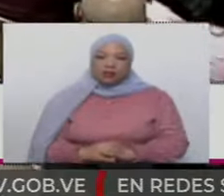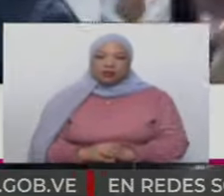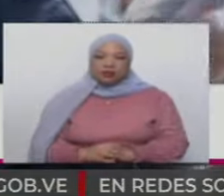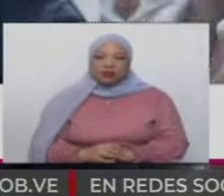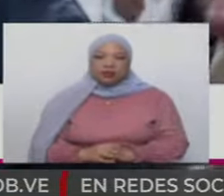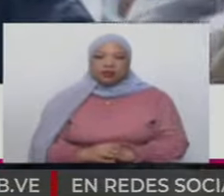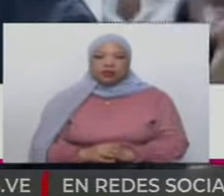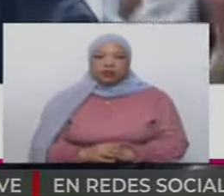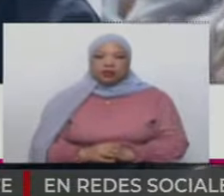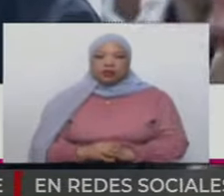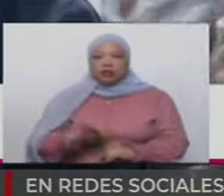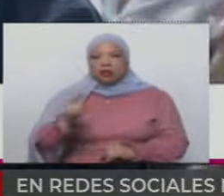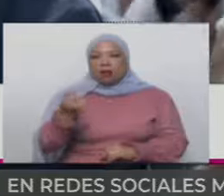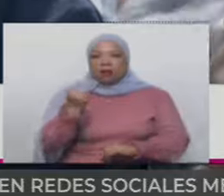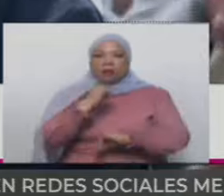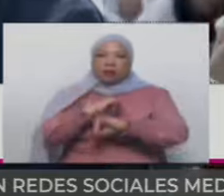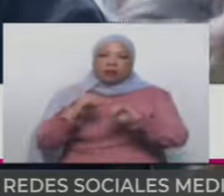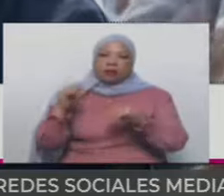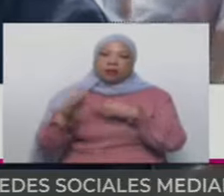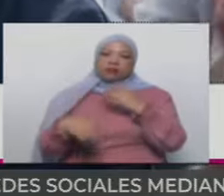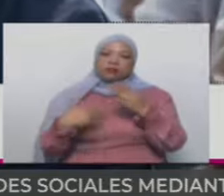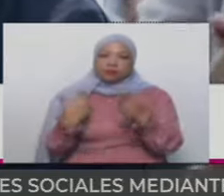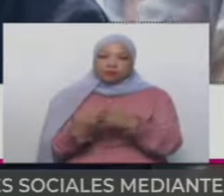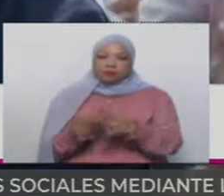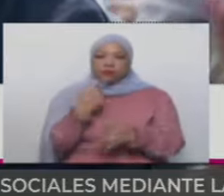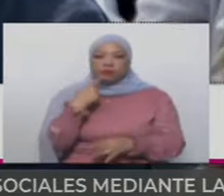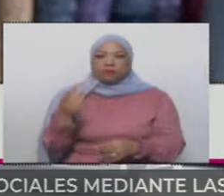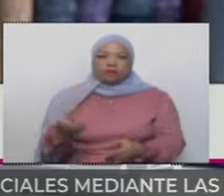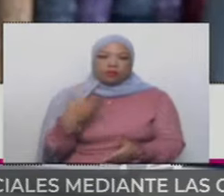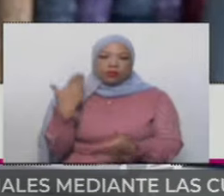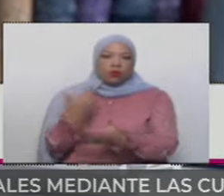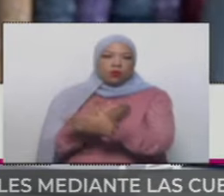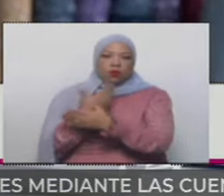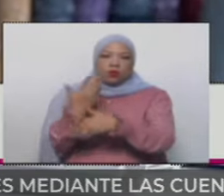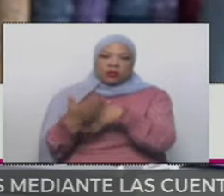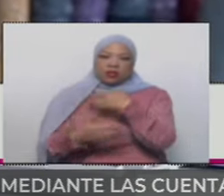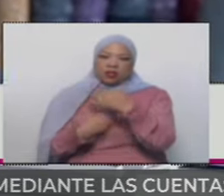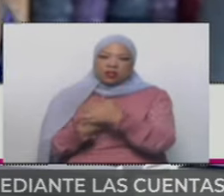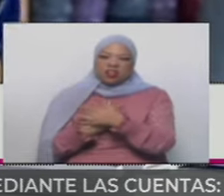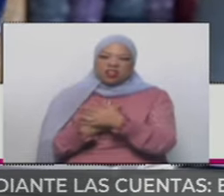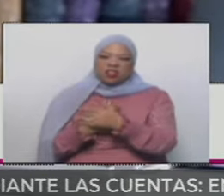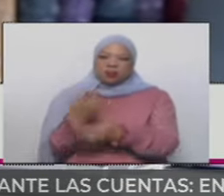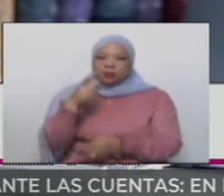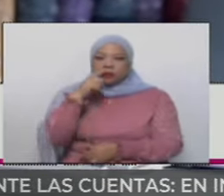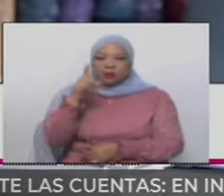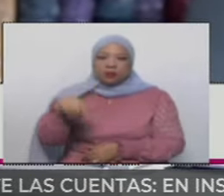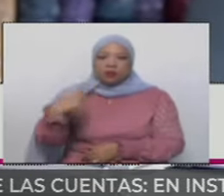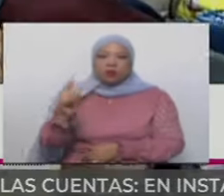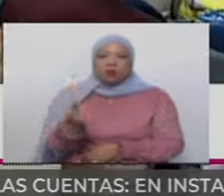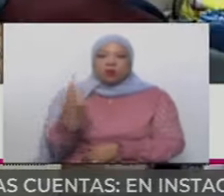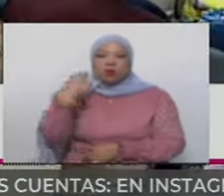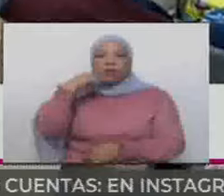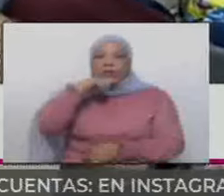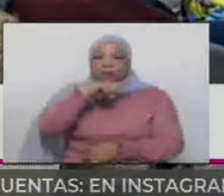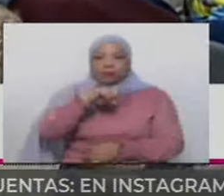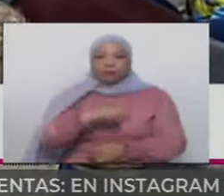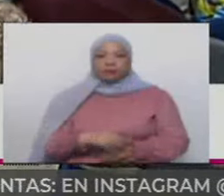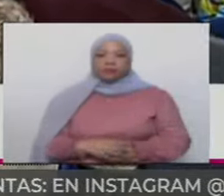Y la primera independencia es del alma, es de la identidad. Mañana, 1 de octubre,